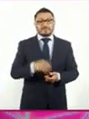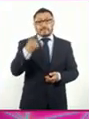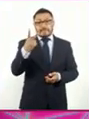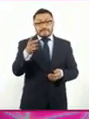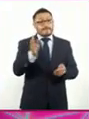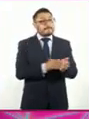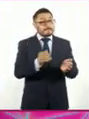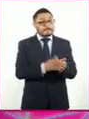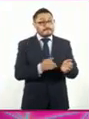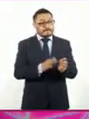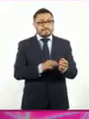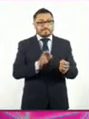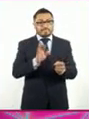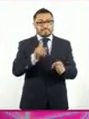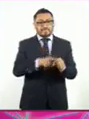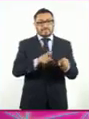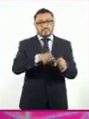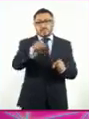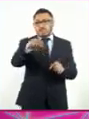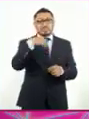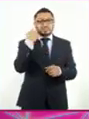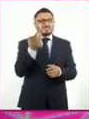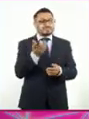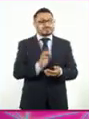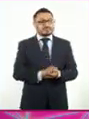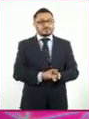2 hojas de cualquier color.